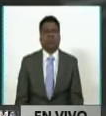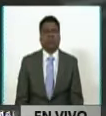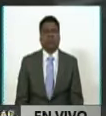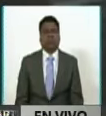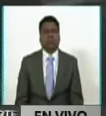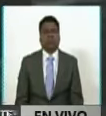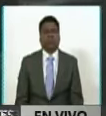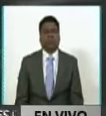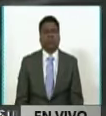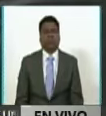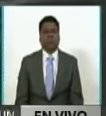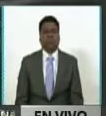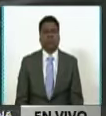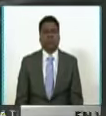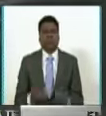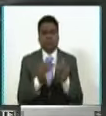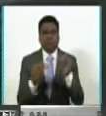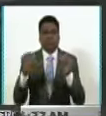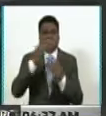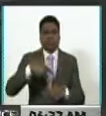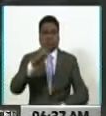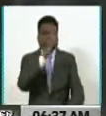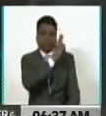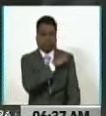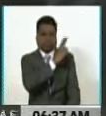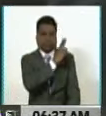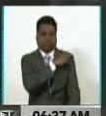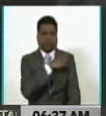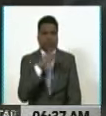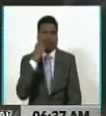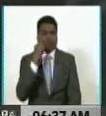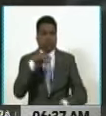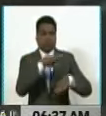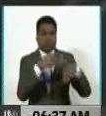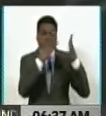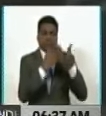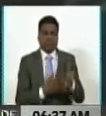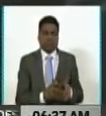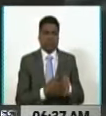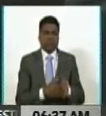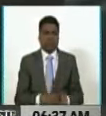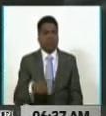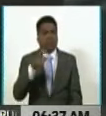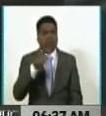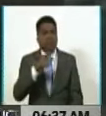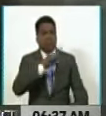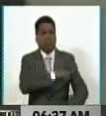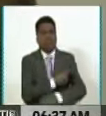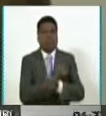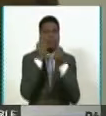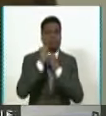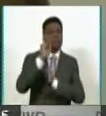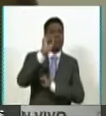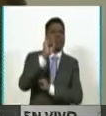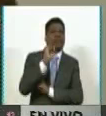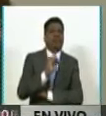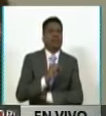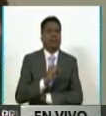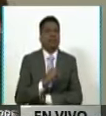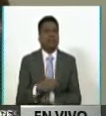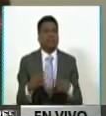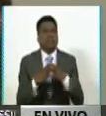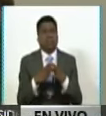Señor general en jefe Vladimir Padrino López, ministro del Poder Popular para la Defensa, comandante estratégico